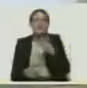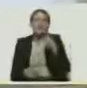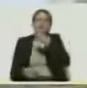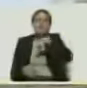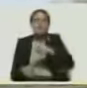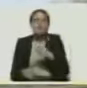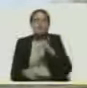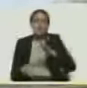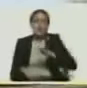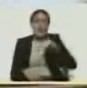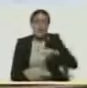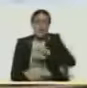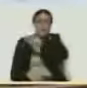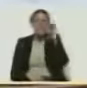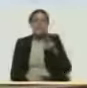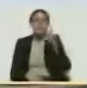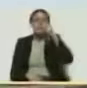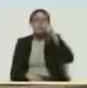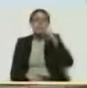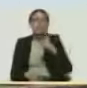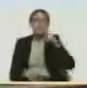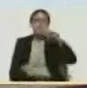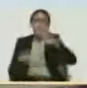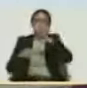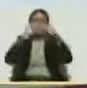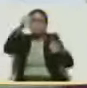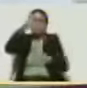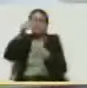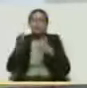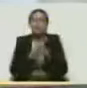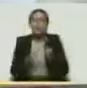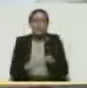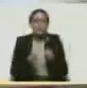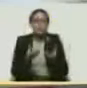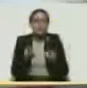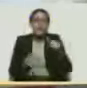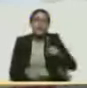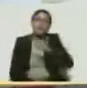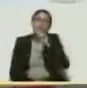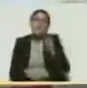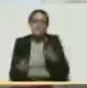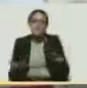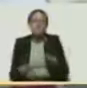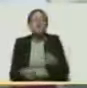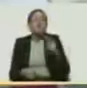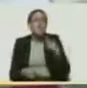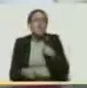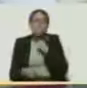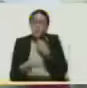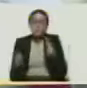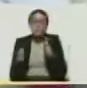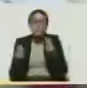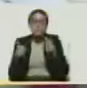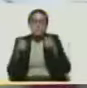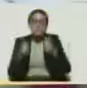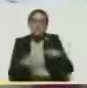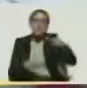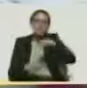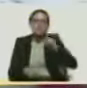a nivel nacional, presidente. Y vamos a hacer, Ángel, todas las comunas. La idea mía es hacer un referéndum, perdón, una